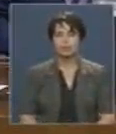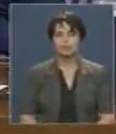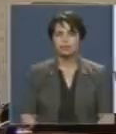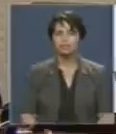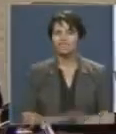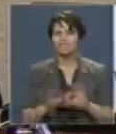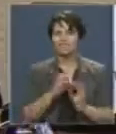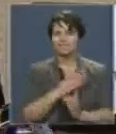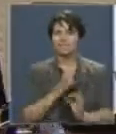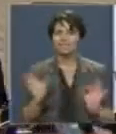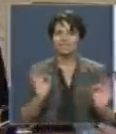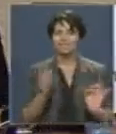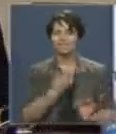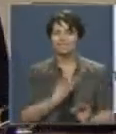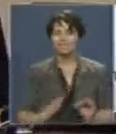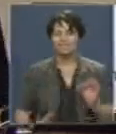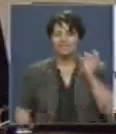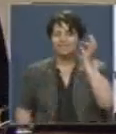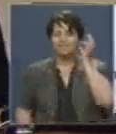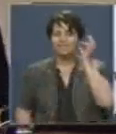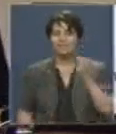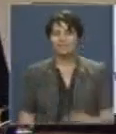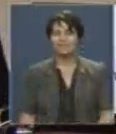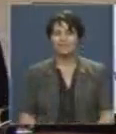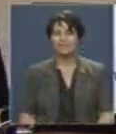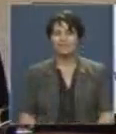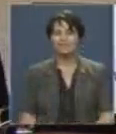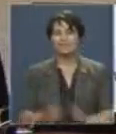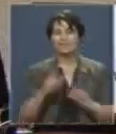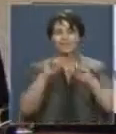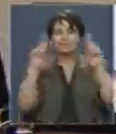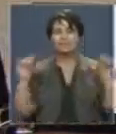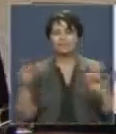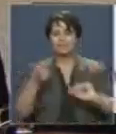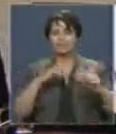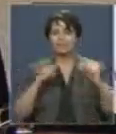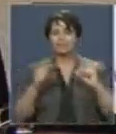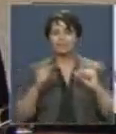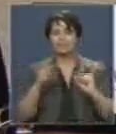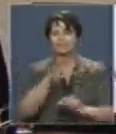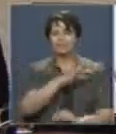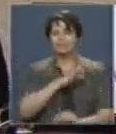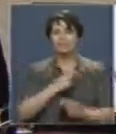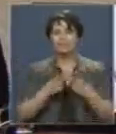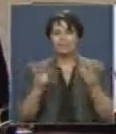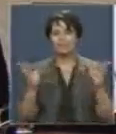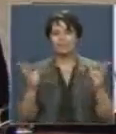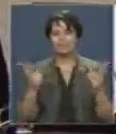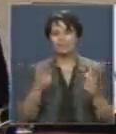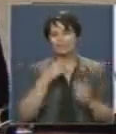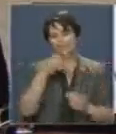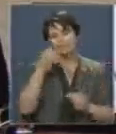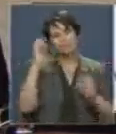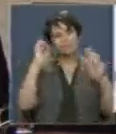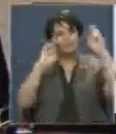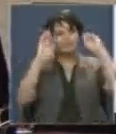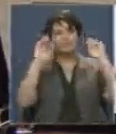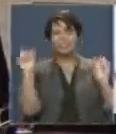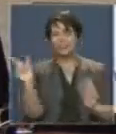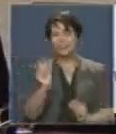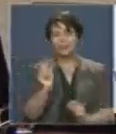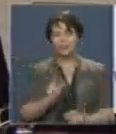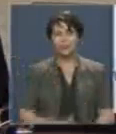Gracias, señora presidenta. En el marco de la discusión sobre el Ministerio Público, quisiera reflexionar